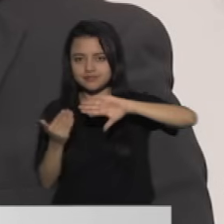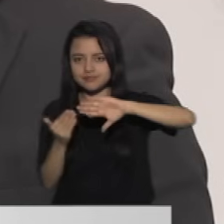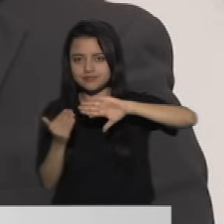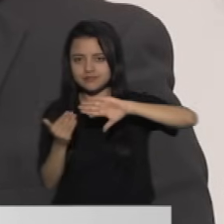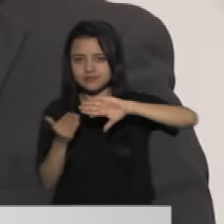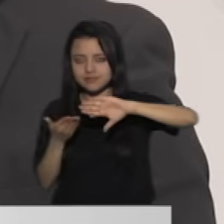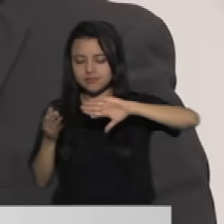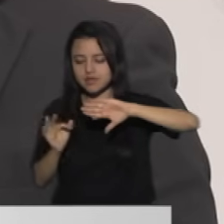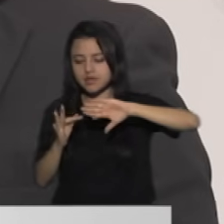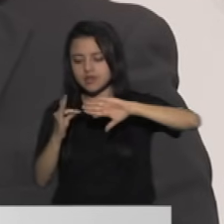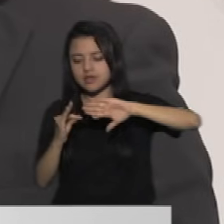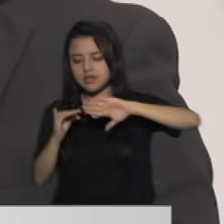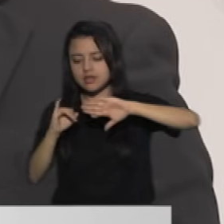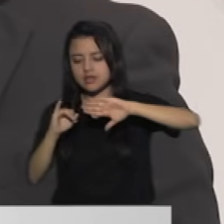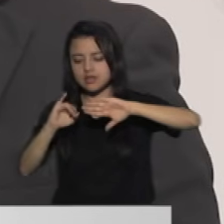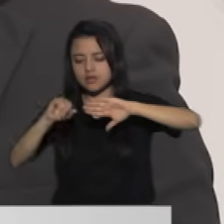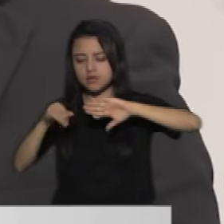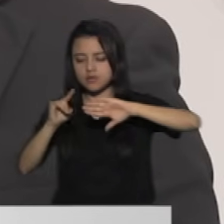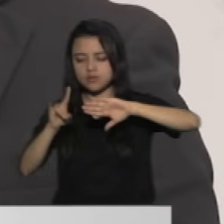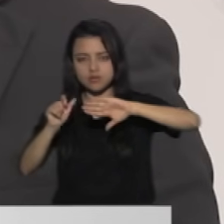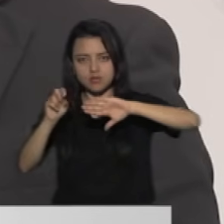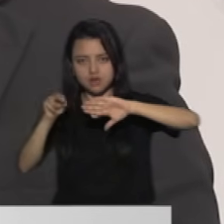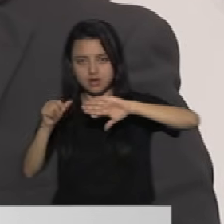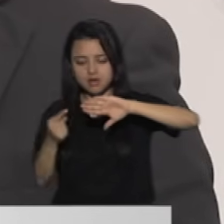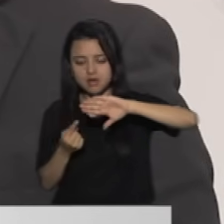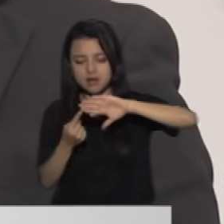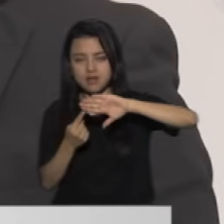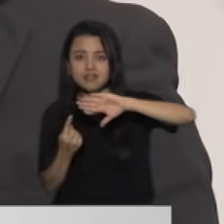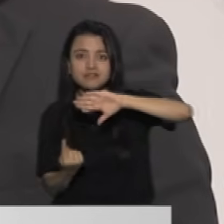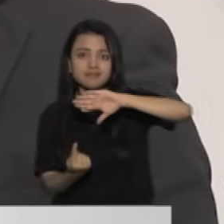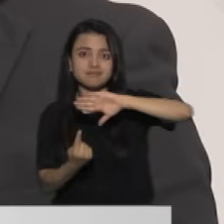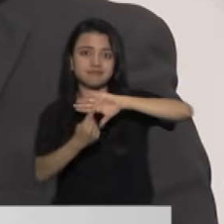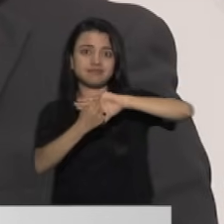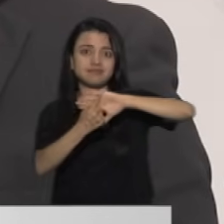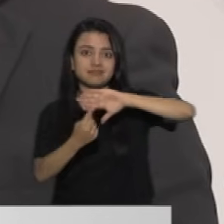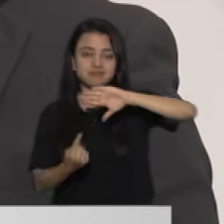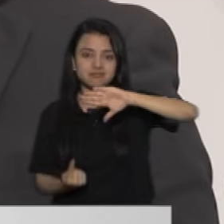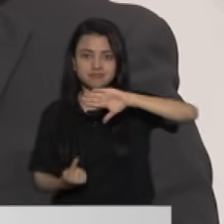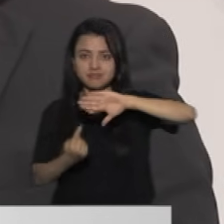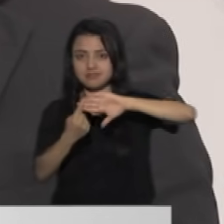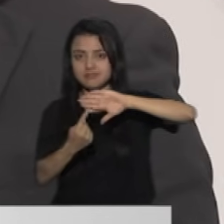objetivo de esta organización era poder ingresar a sus víctimas